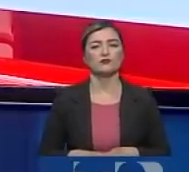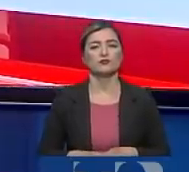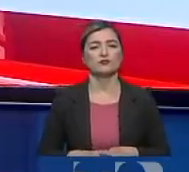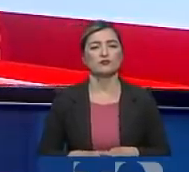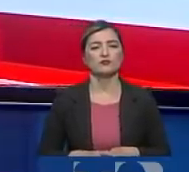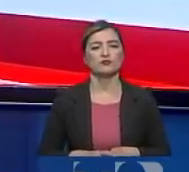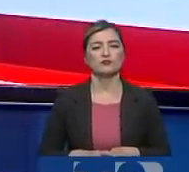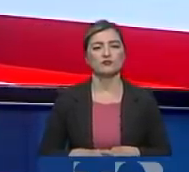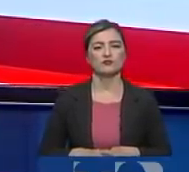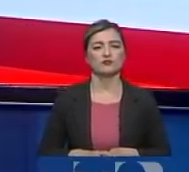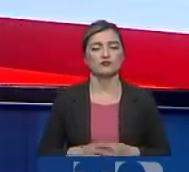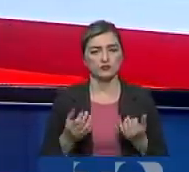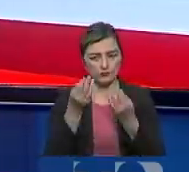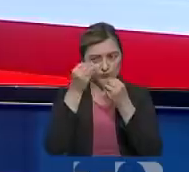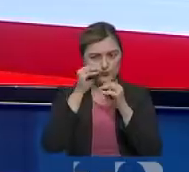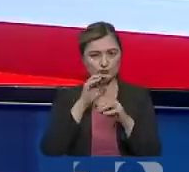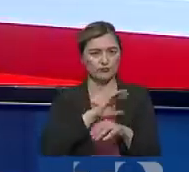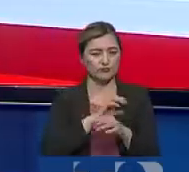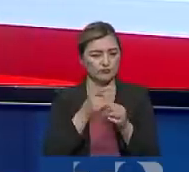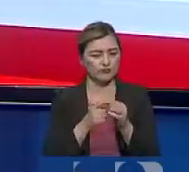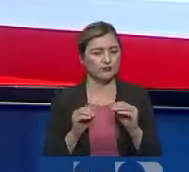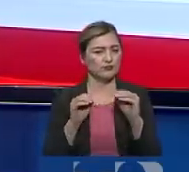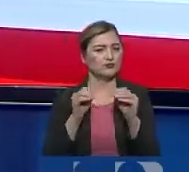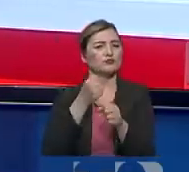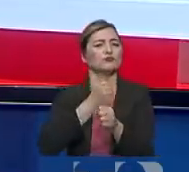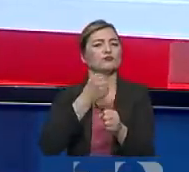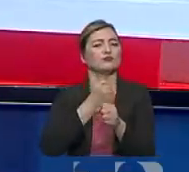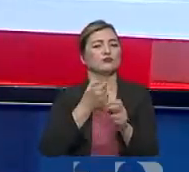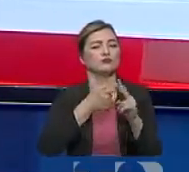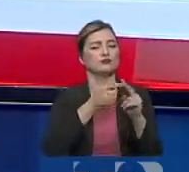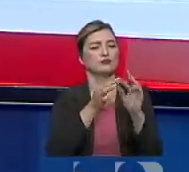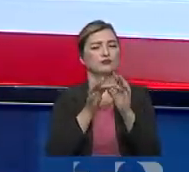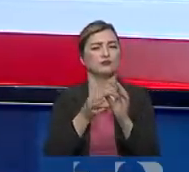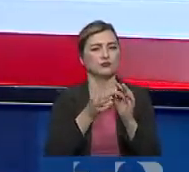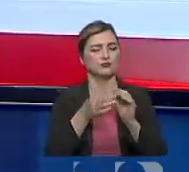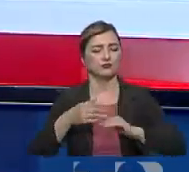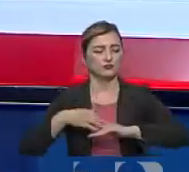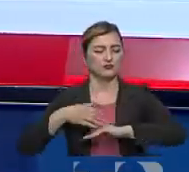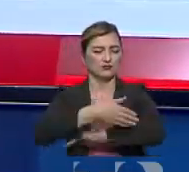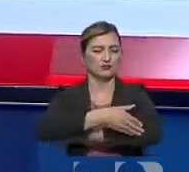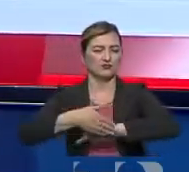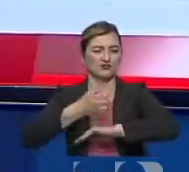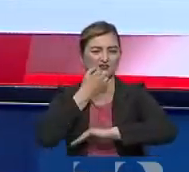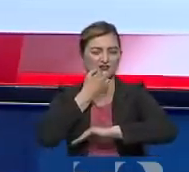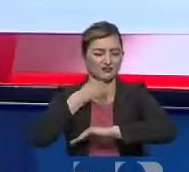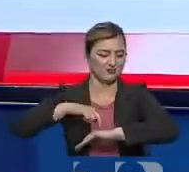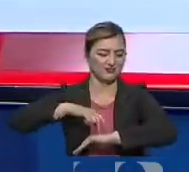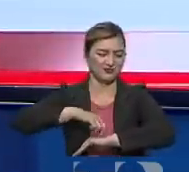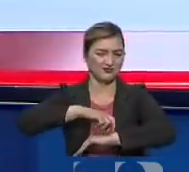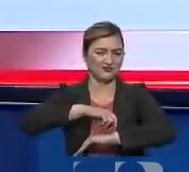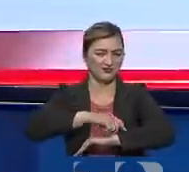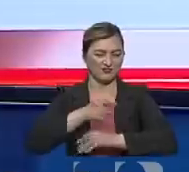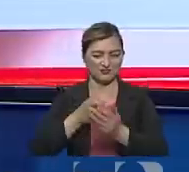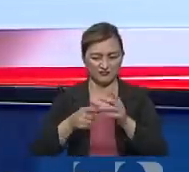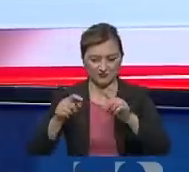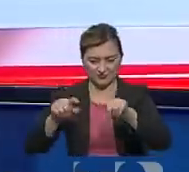siniestros. Ahora les contamos que el municipio de Quito incrementa los trabajos de mantenimiento de parterres, veredas y plazas, para lo cual se han